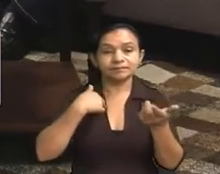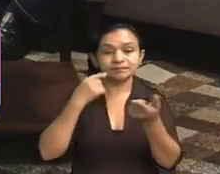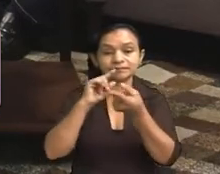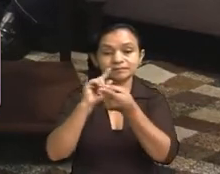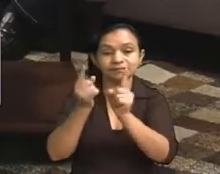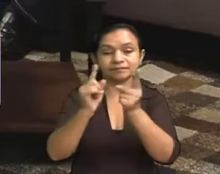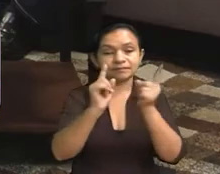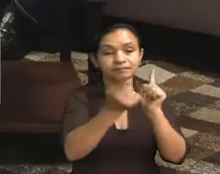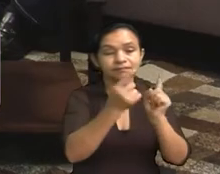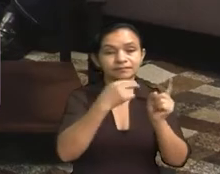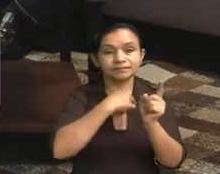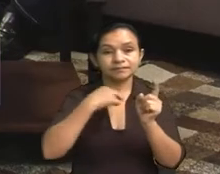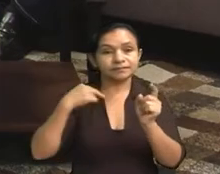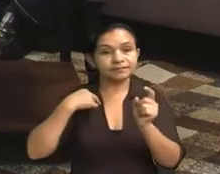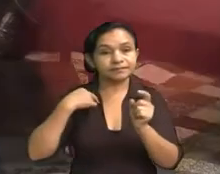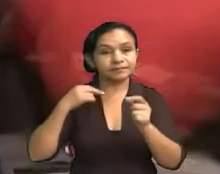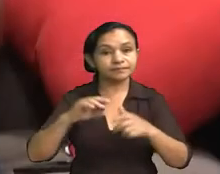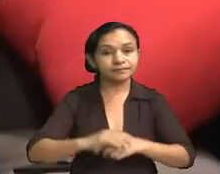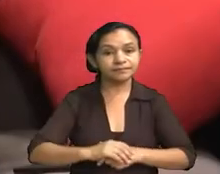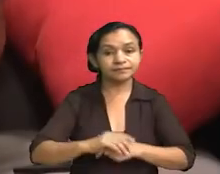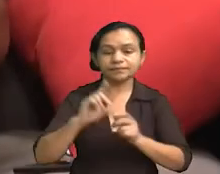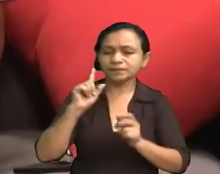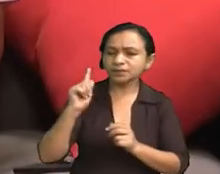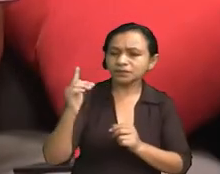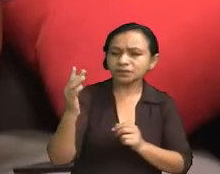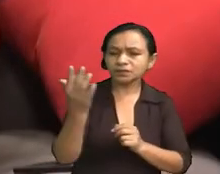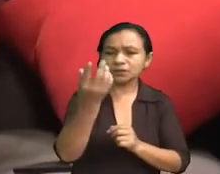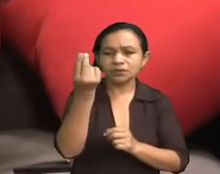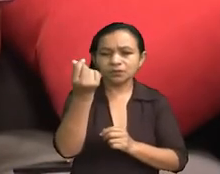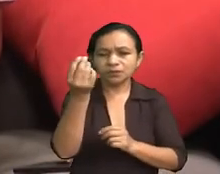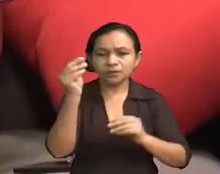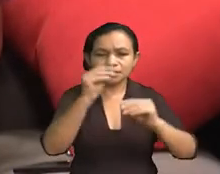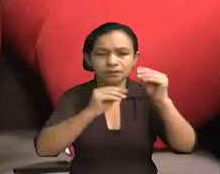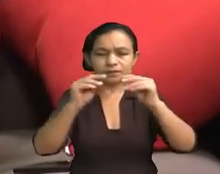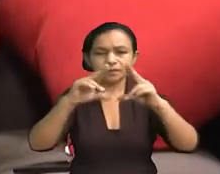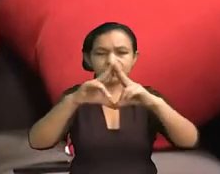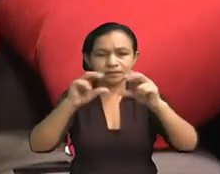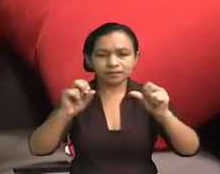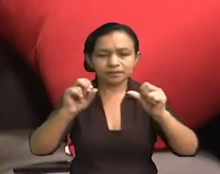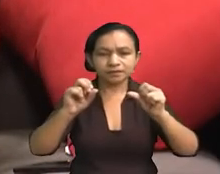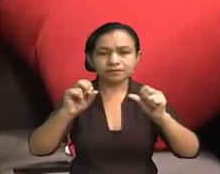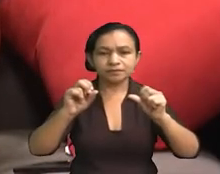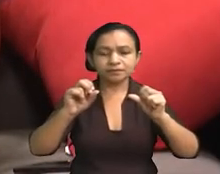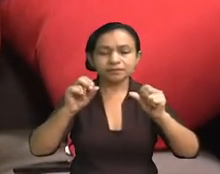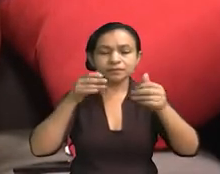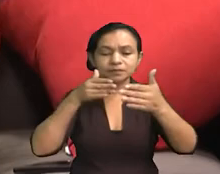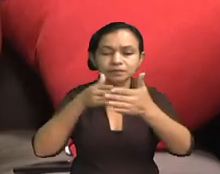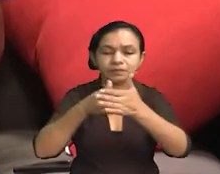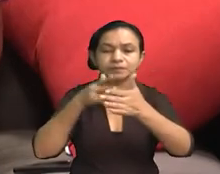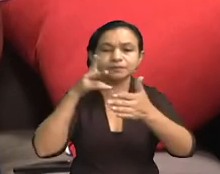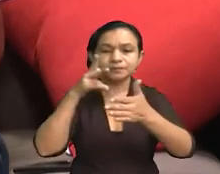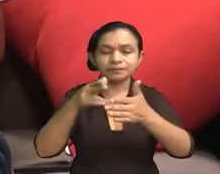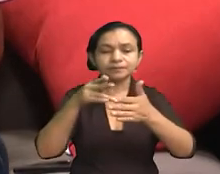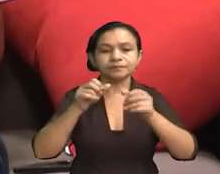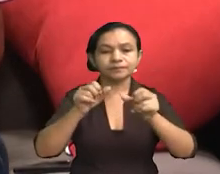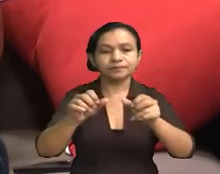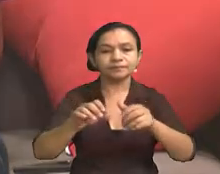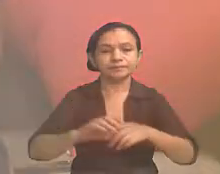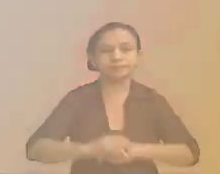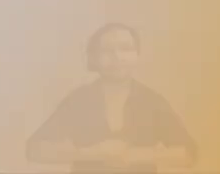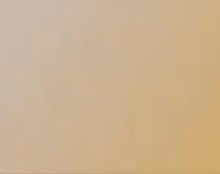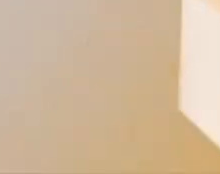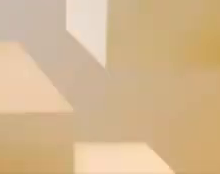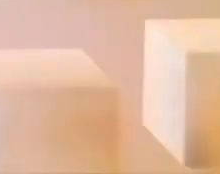y consolidando toda la matriz económica nicaragüense. Hacemos una breve pausa y ya volvemos.